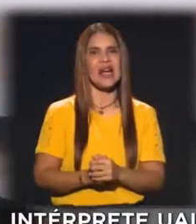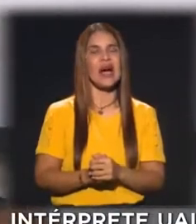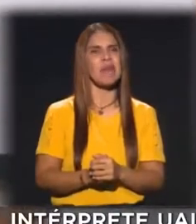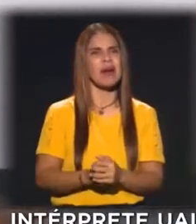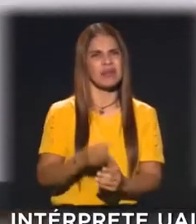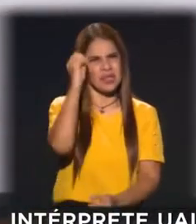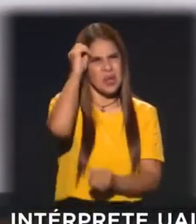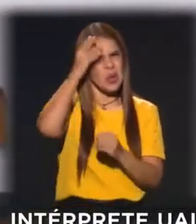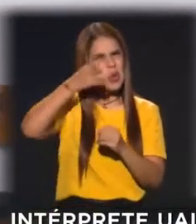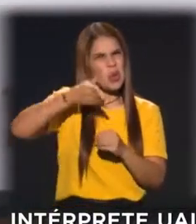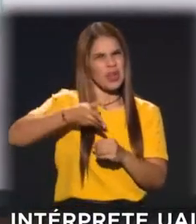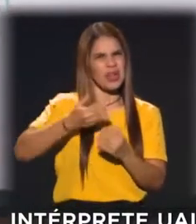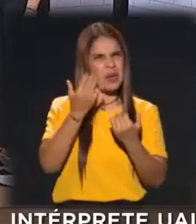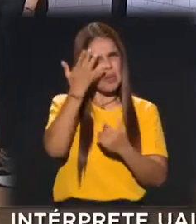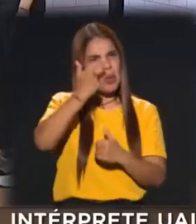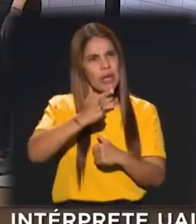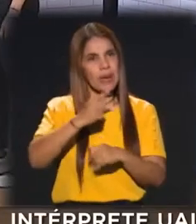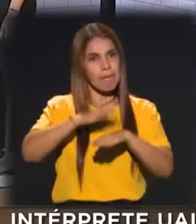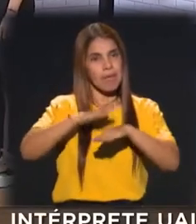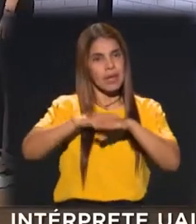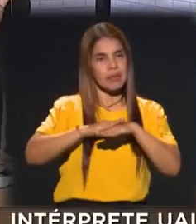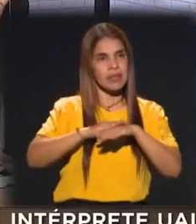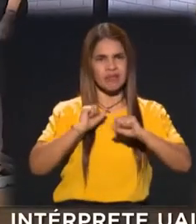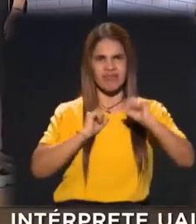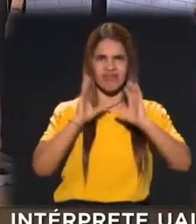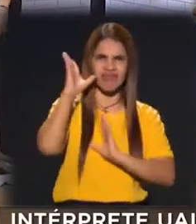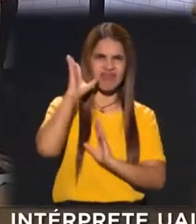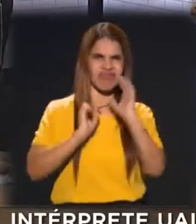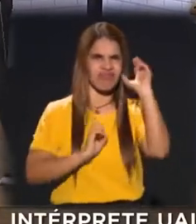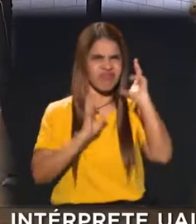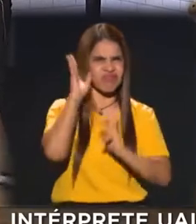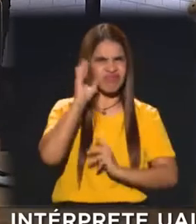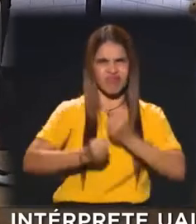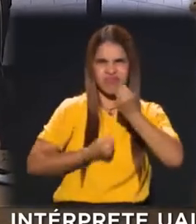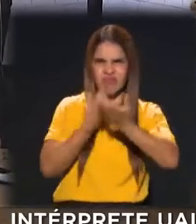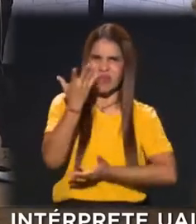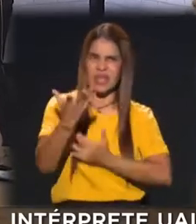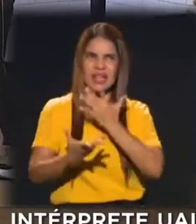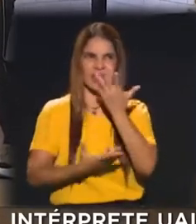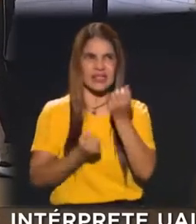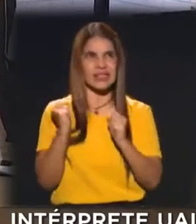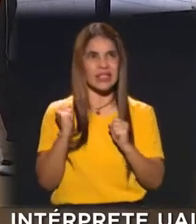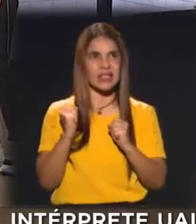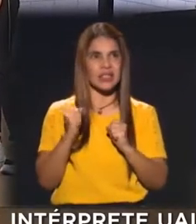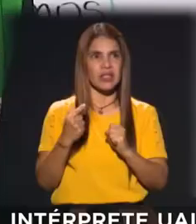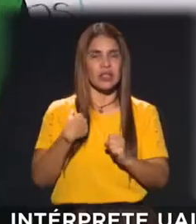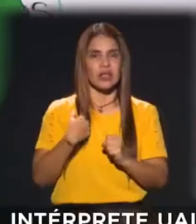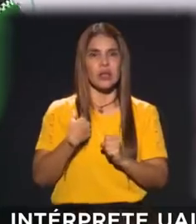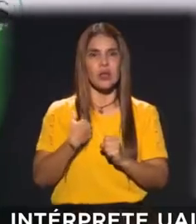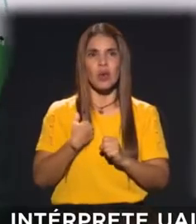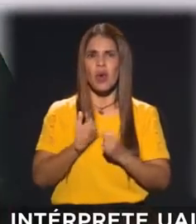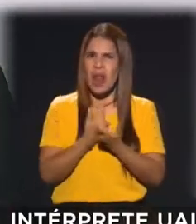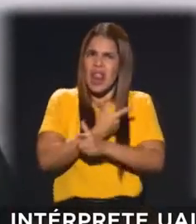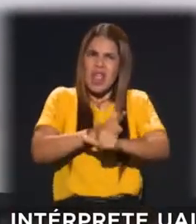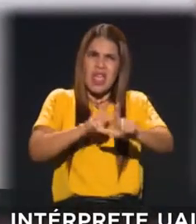qué lúdica? Primero porque permite que te expreses, que saque todas esas actividades al son que le toquen. No se vaya a